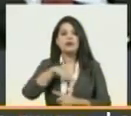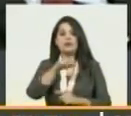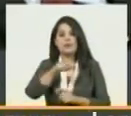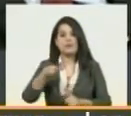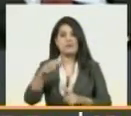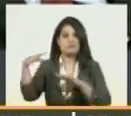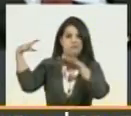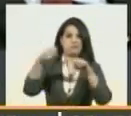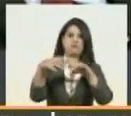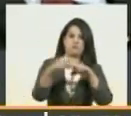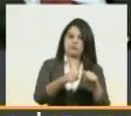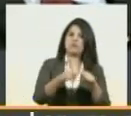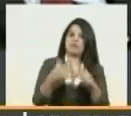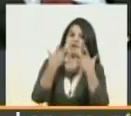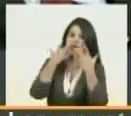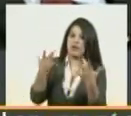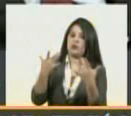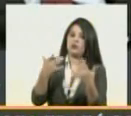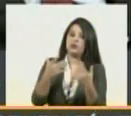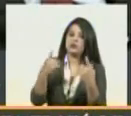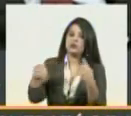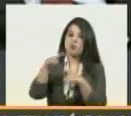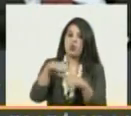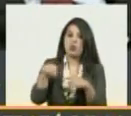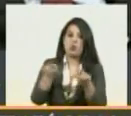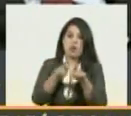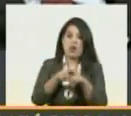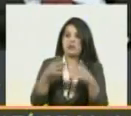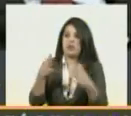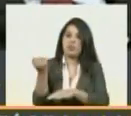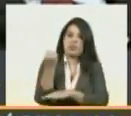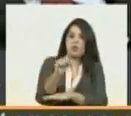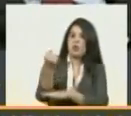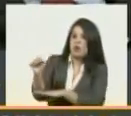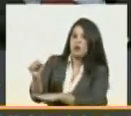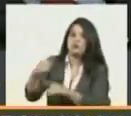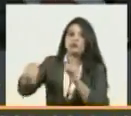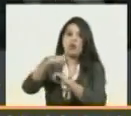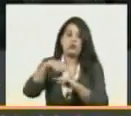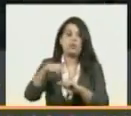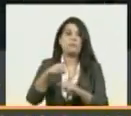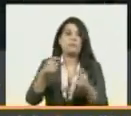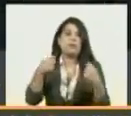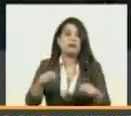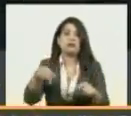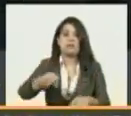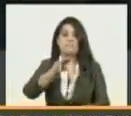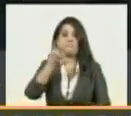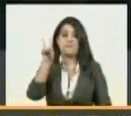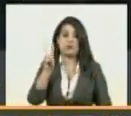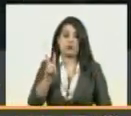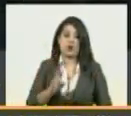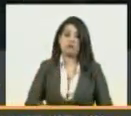imperiales. Y eso es lo que este grupo de caras derrotadas pretende para nuestro país.